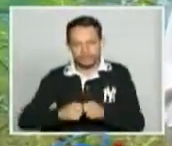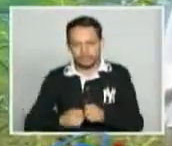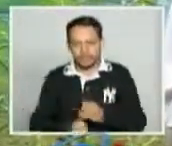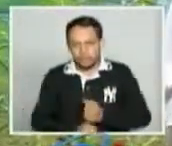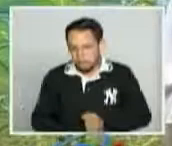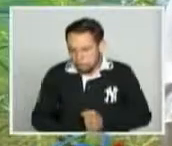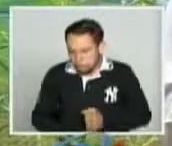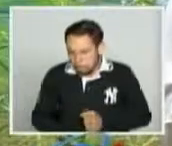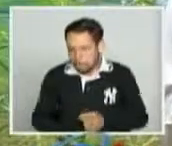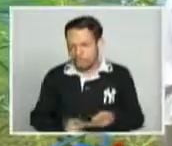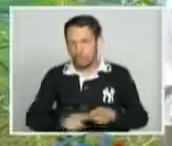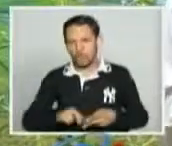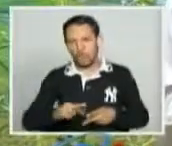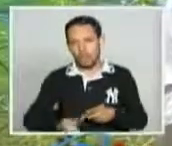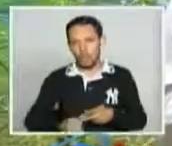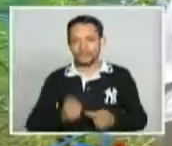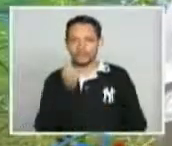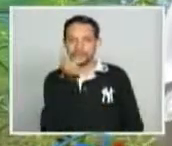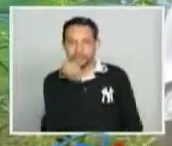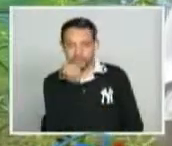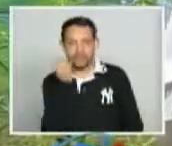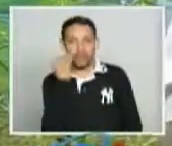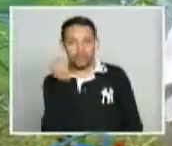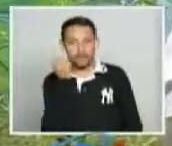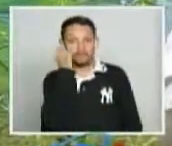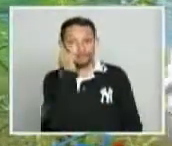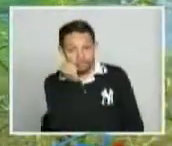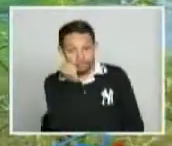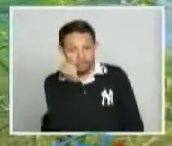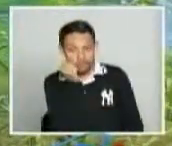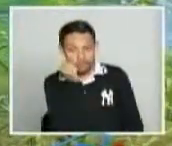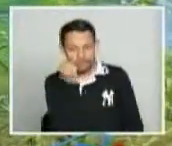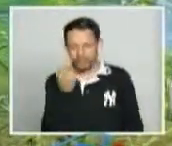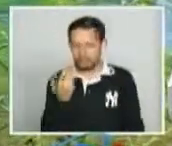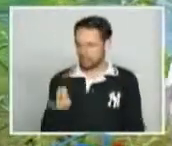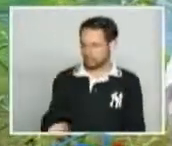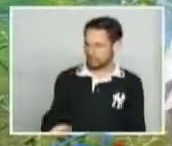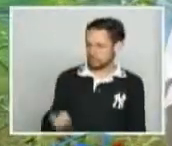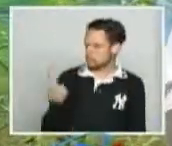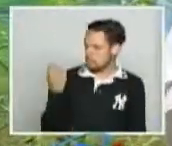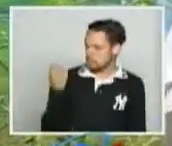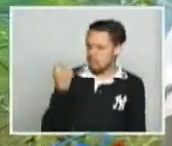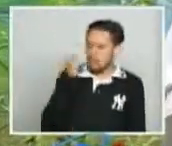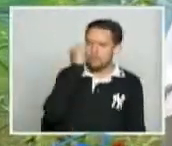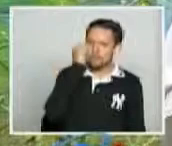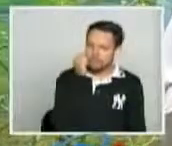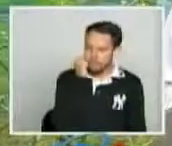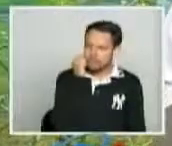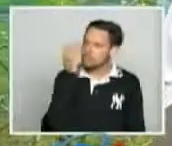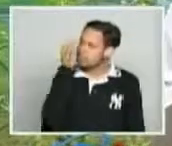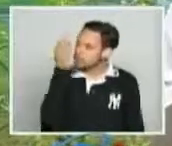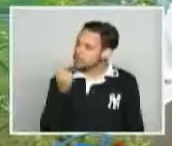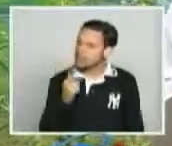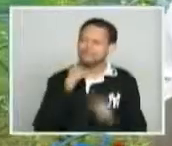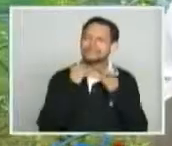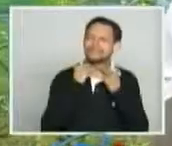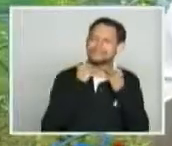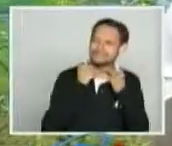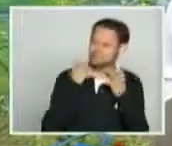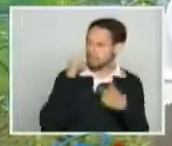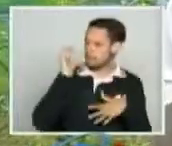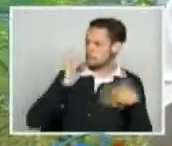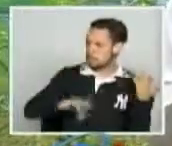otros les da problemas menstruales. Y la gente dirá, pero ¿cómo así que menstruales si estamos hablando de tiroides? Porque